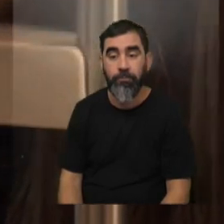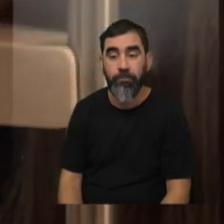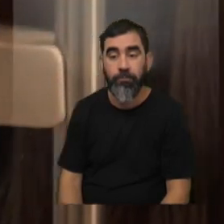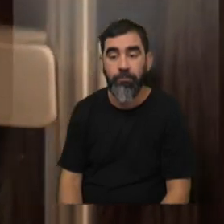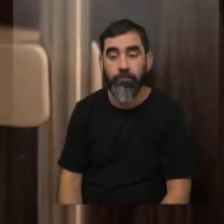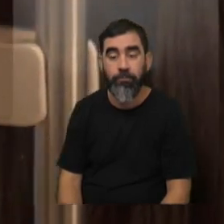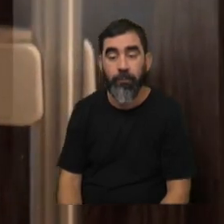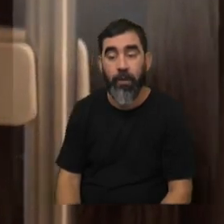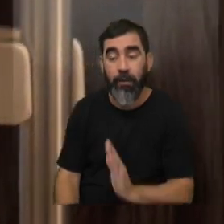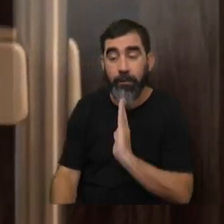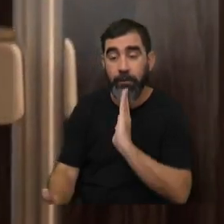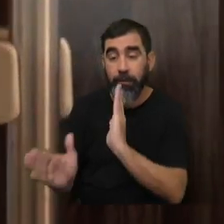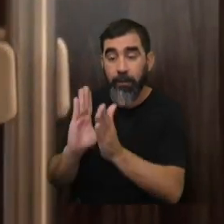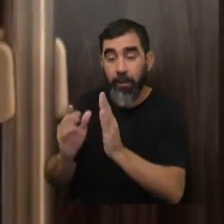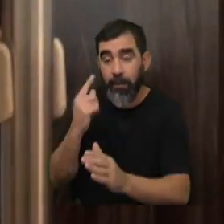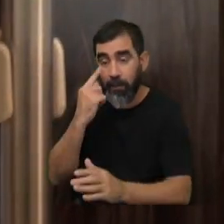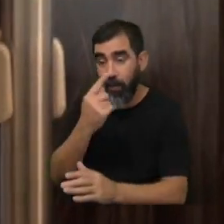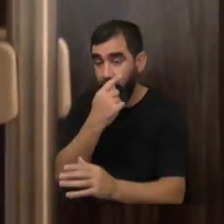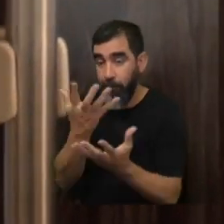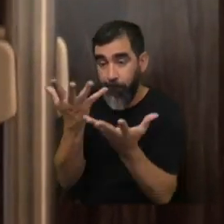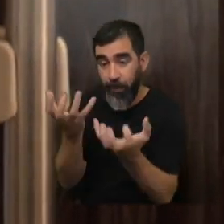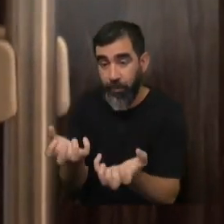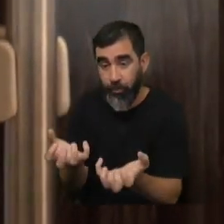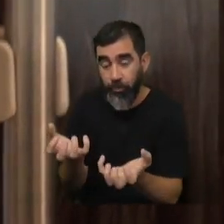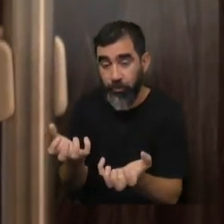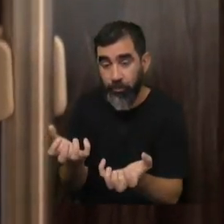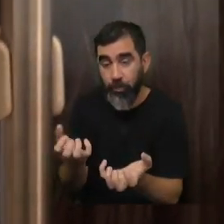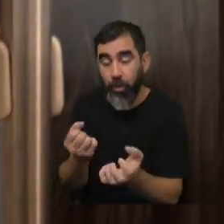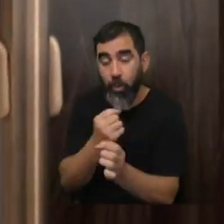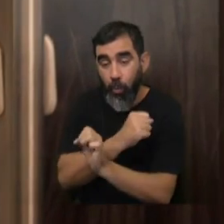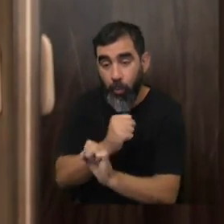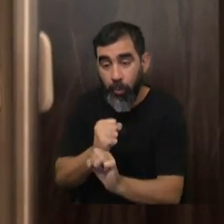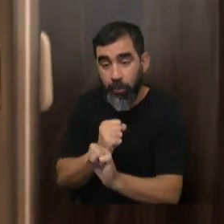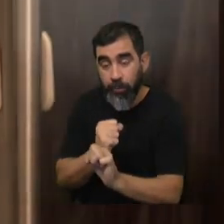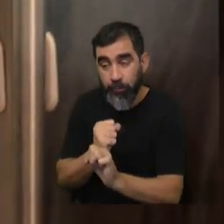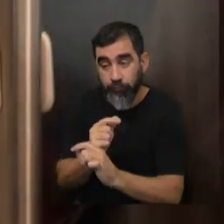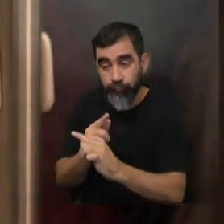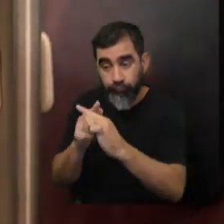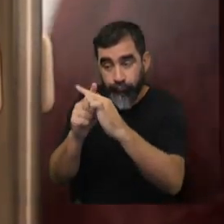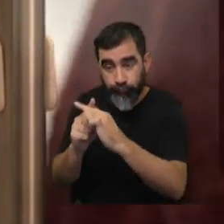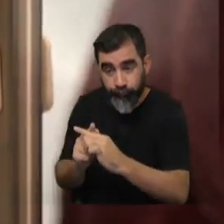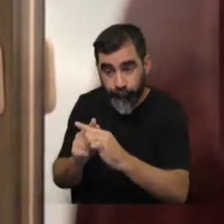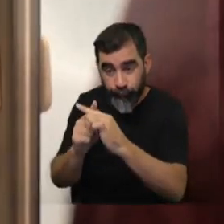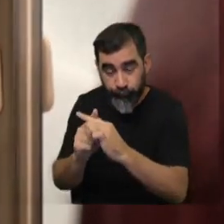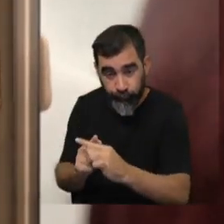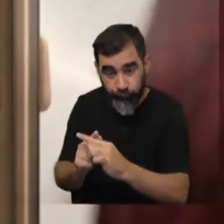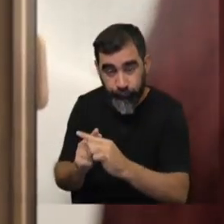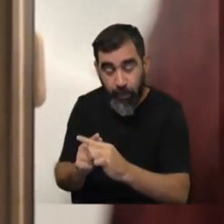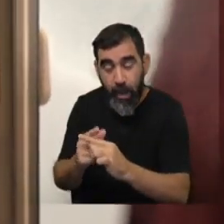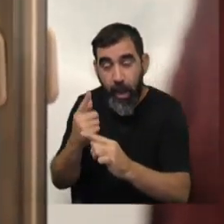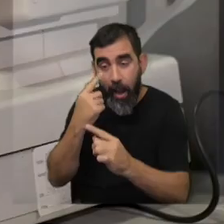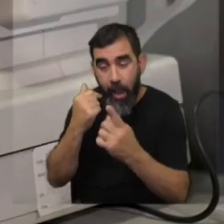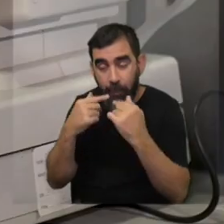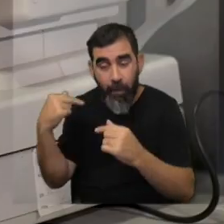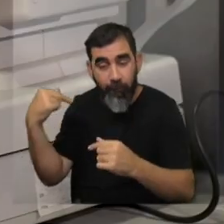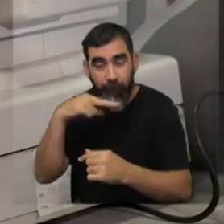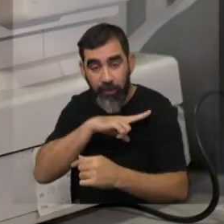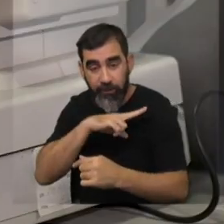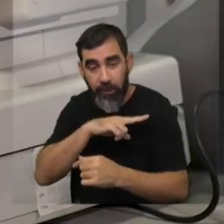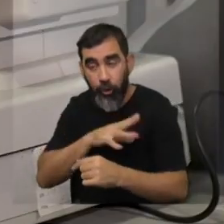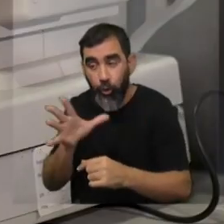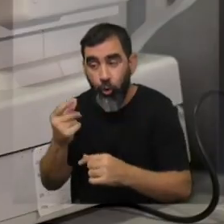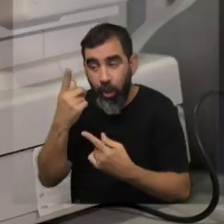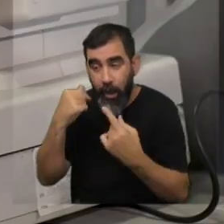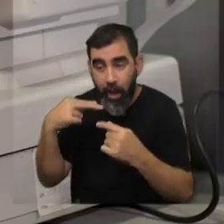Para el tratamiento de ojo seco podemos paliar el déficit de ojo seco utilizando lágrimas artificiales y no toda